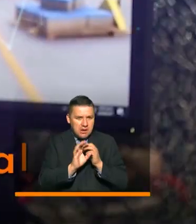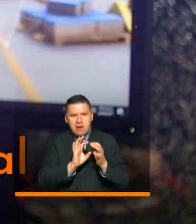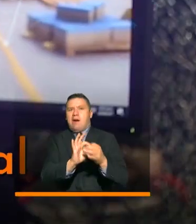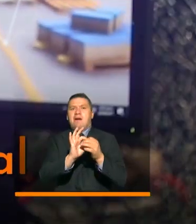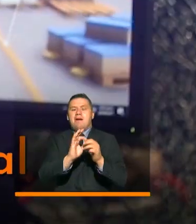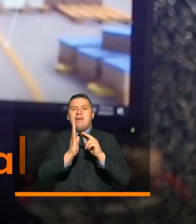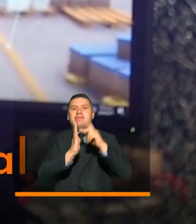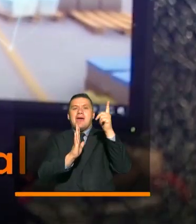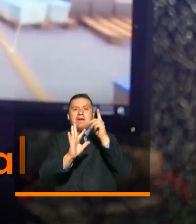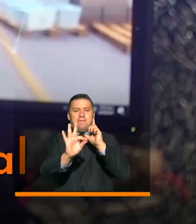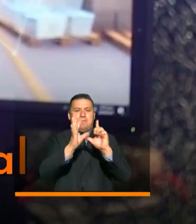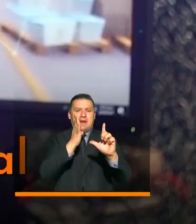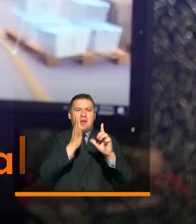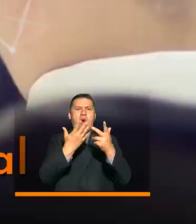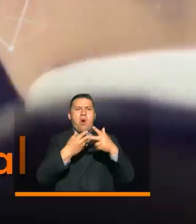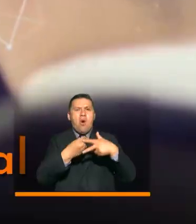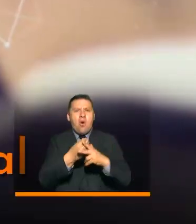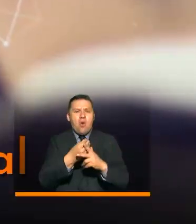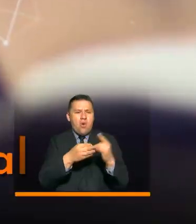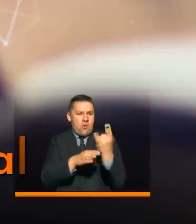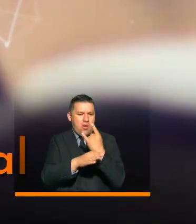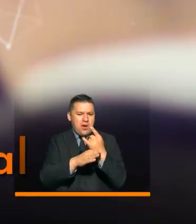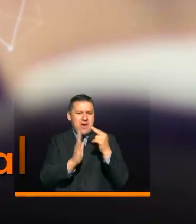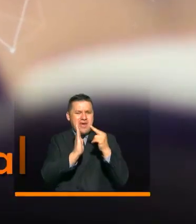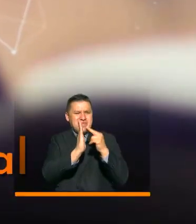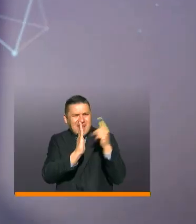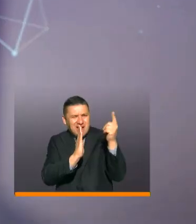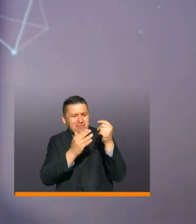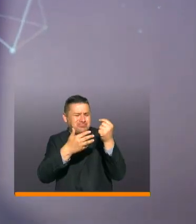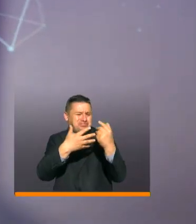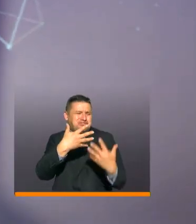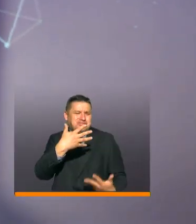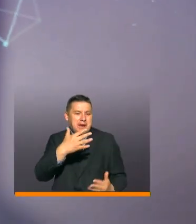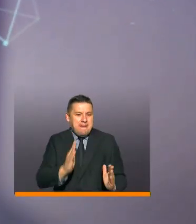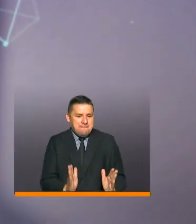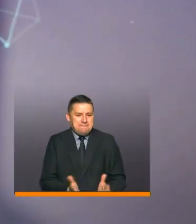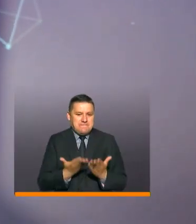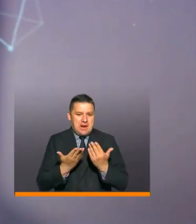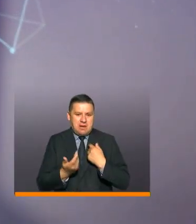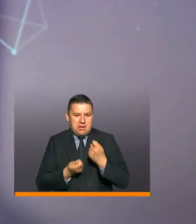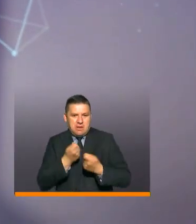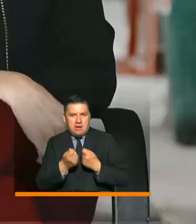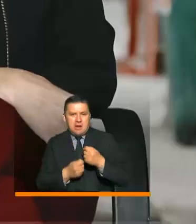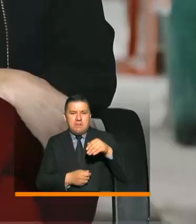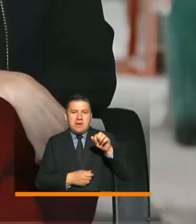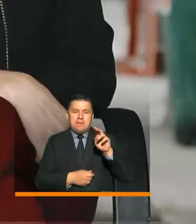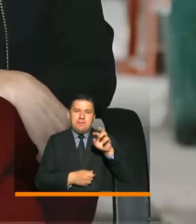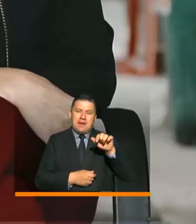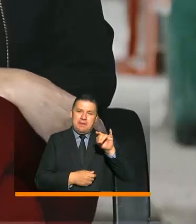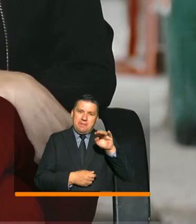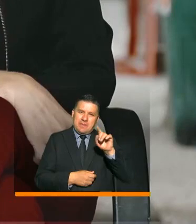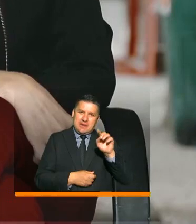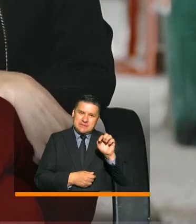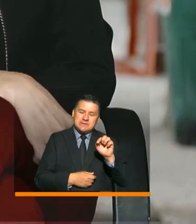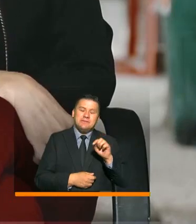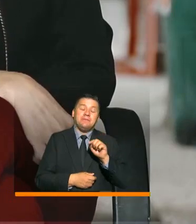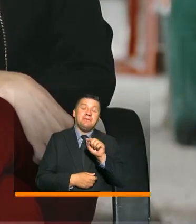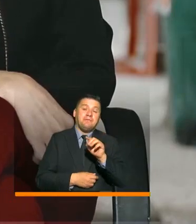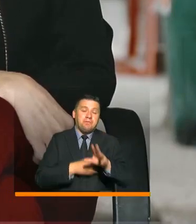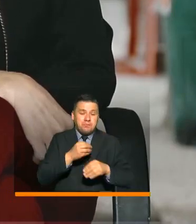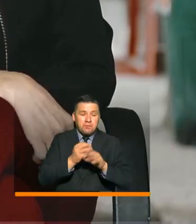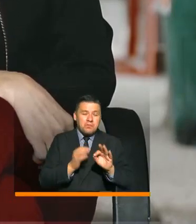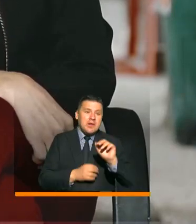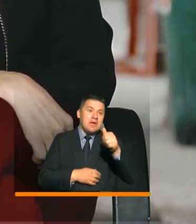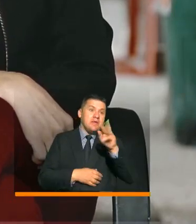en diferentes usos de herramientas, tecnologías para el mejoramiento de nuestras MIPYMES. Nosotros incrementamos en